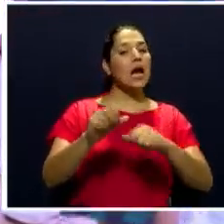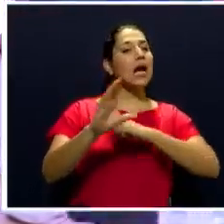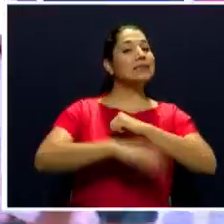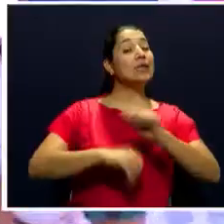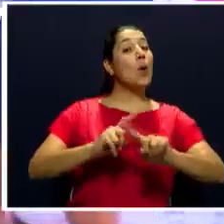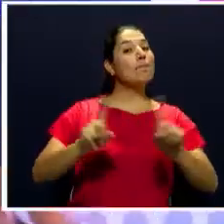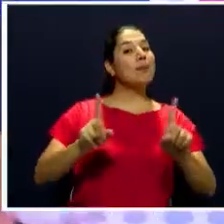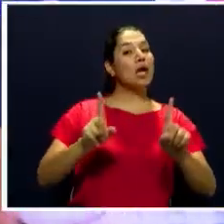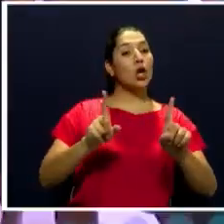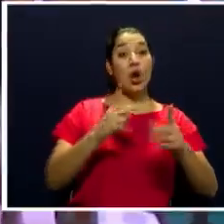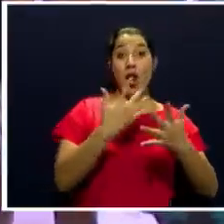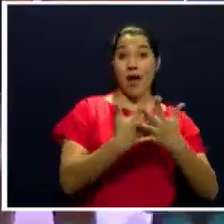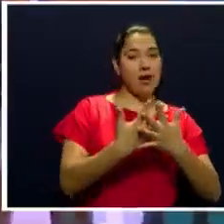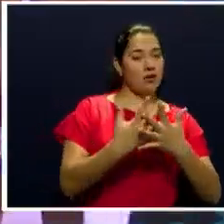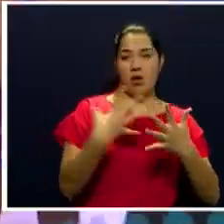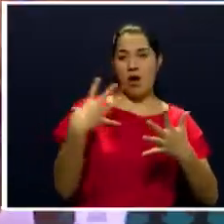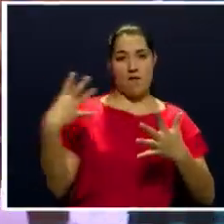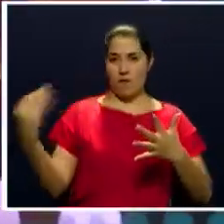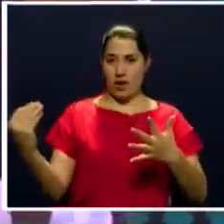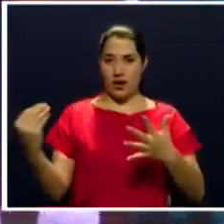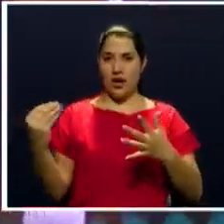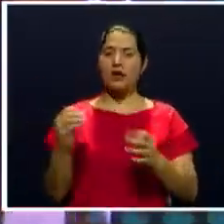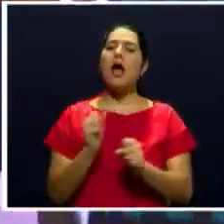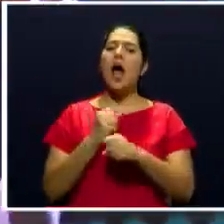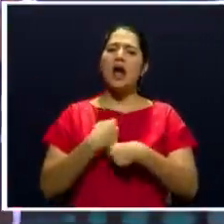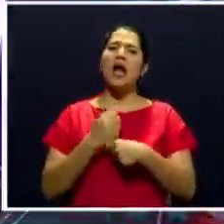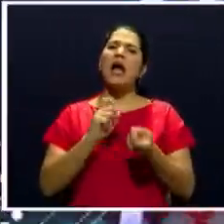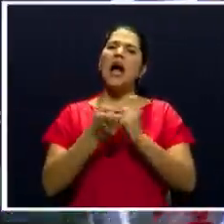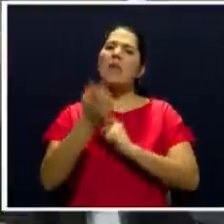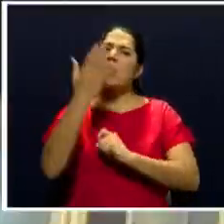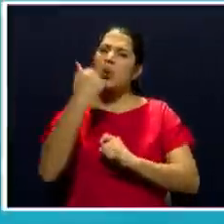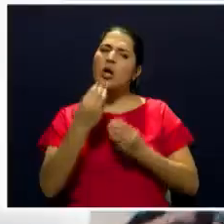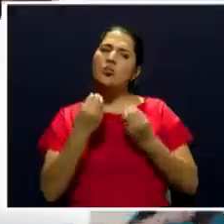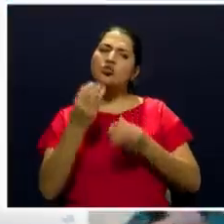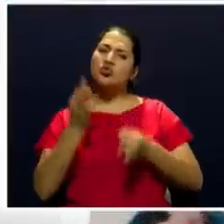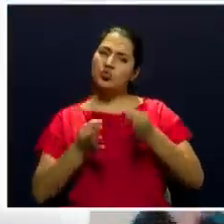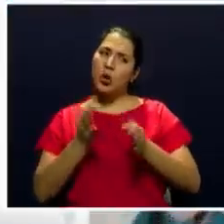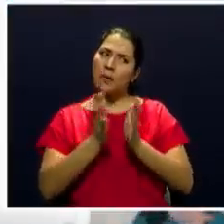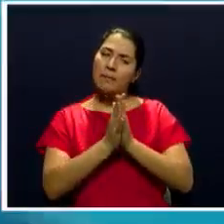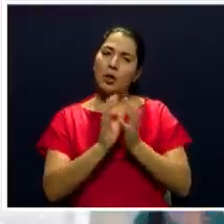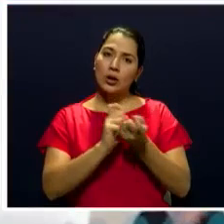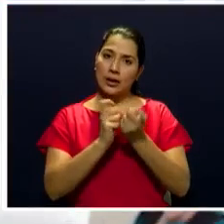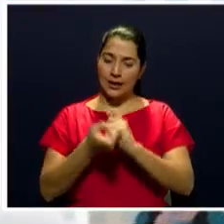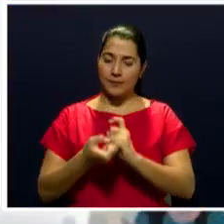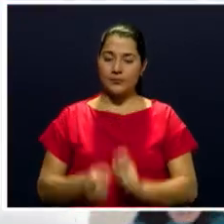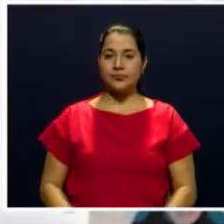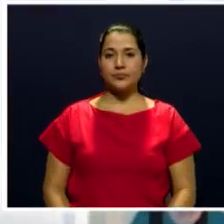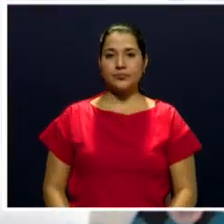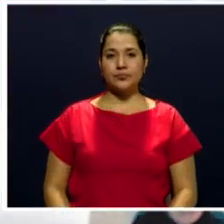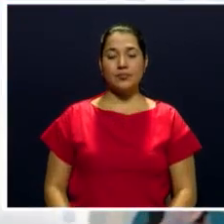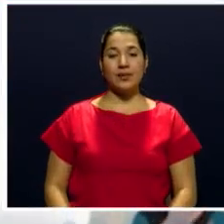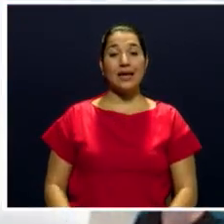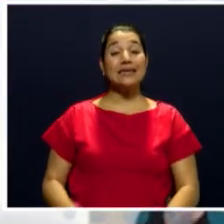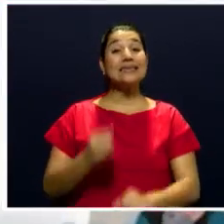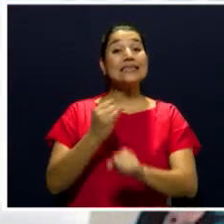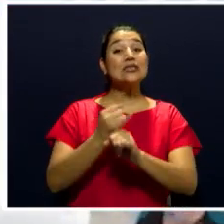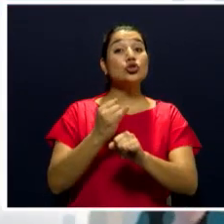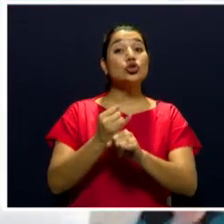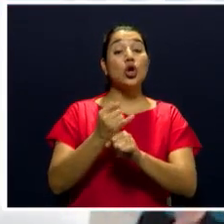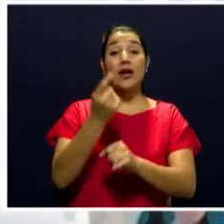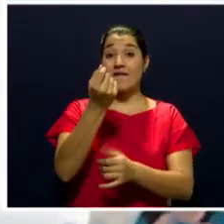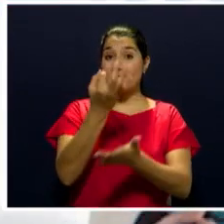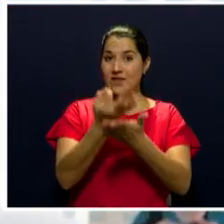Justicia realizará estos cambios por orden de varios juzgados de ejecución de la pena. Las entidades financieras no podrán